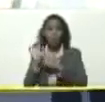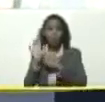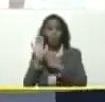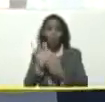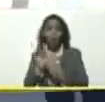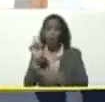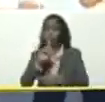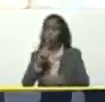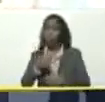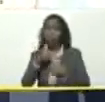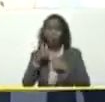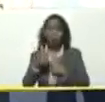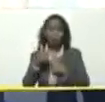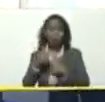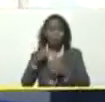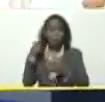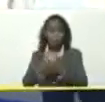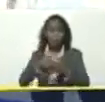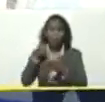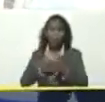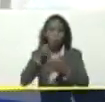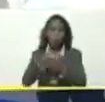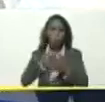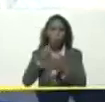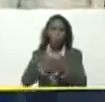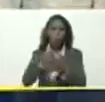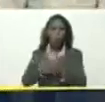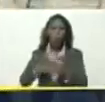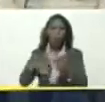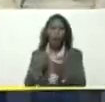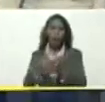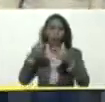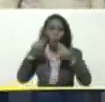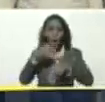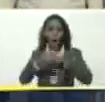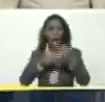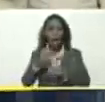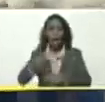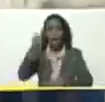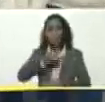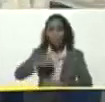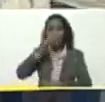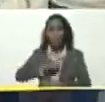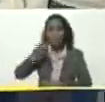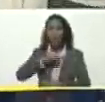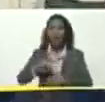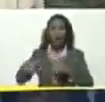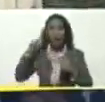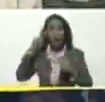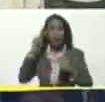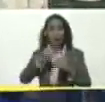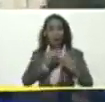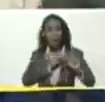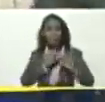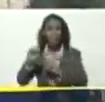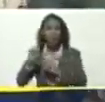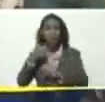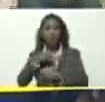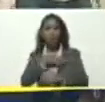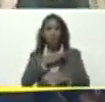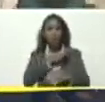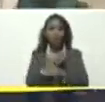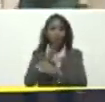no buena. Y batallamos y batallamos hasta hoy lograr salir de la resistencia hacia la ofensiva. Y por eso estamos en el casa a